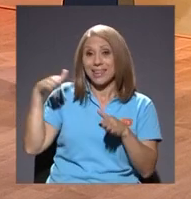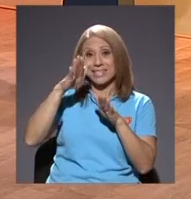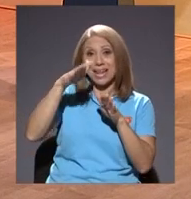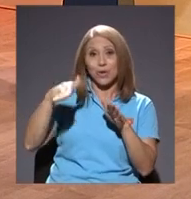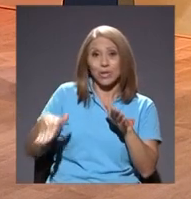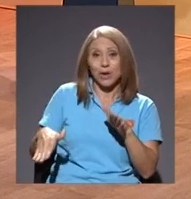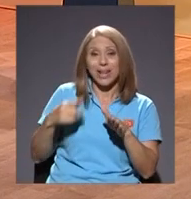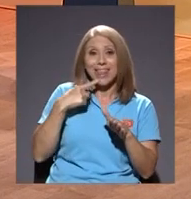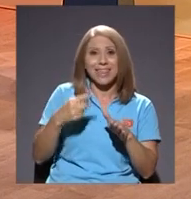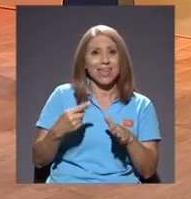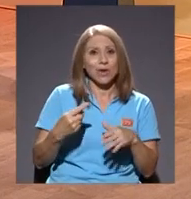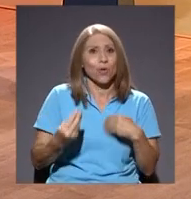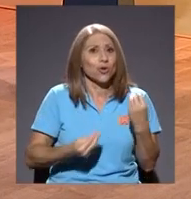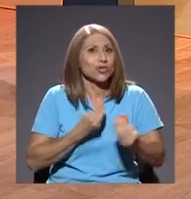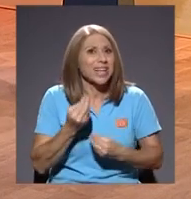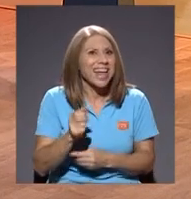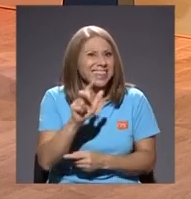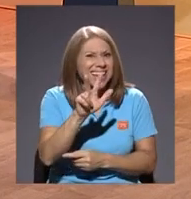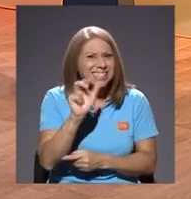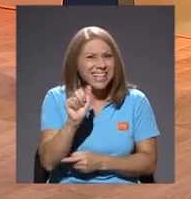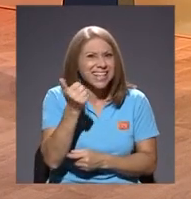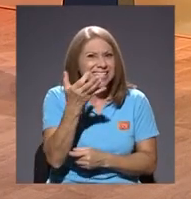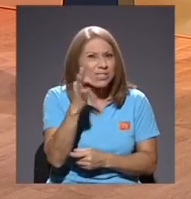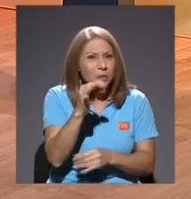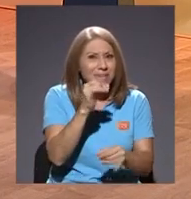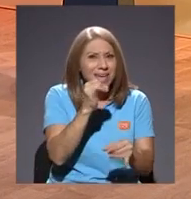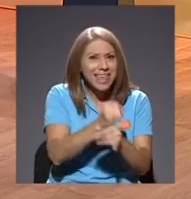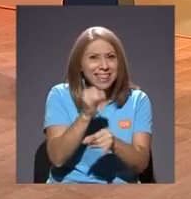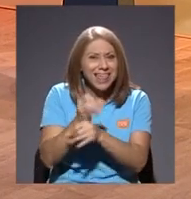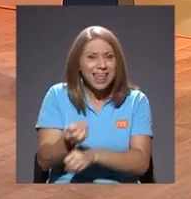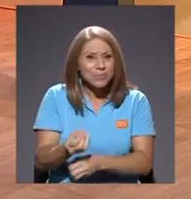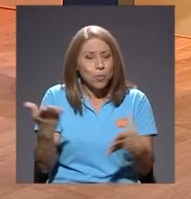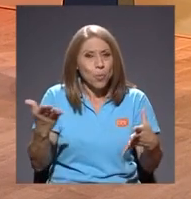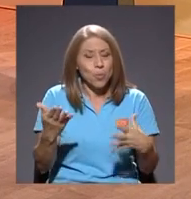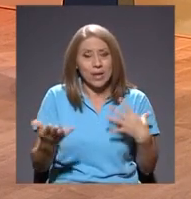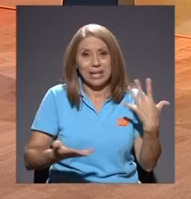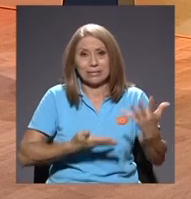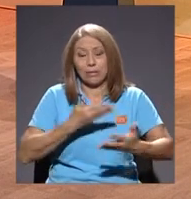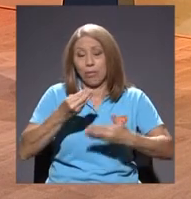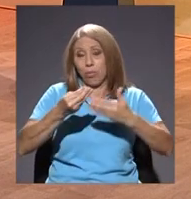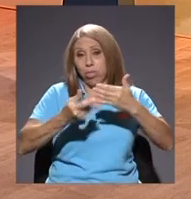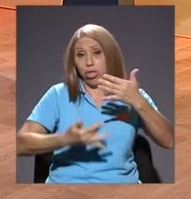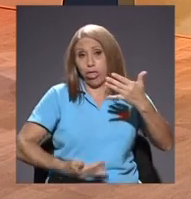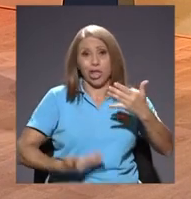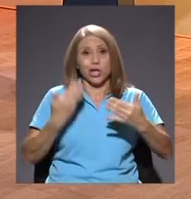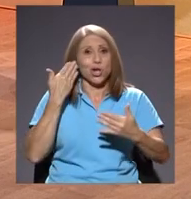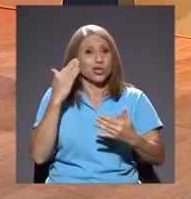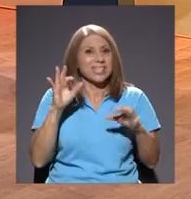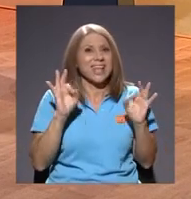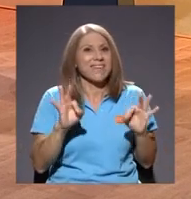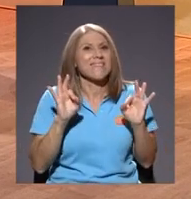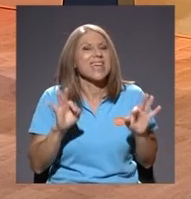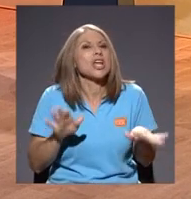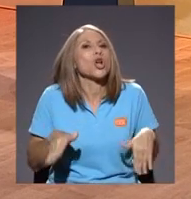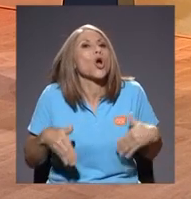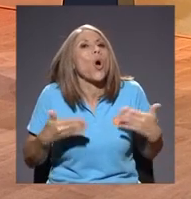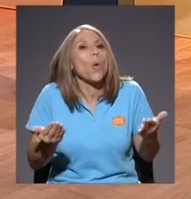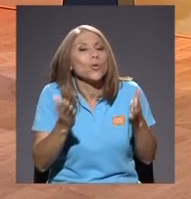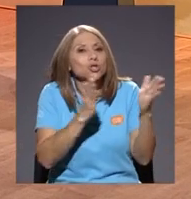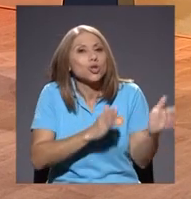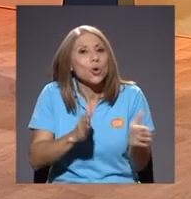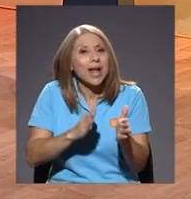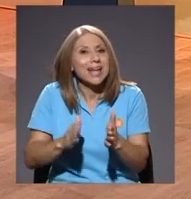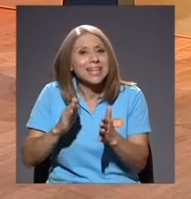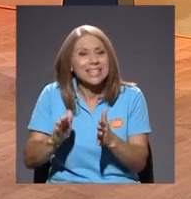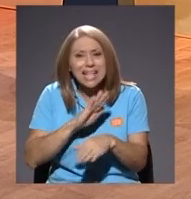serán 319 entidades una cosa así terrible de verdad es que no se sabe bien cómo se está como se organiza